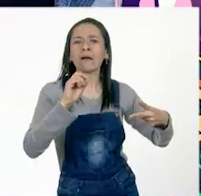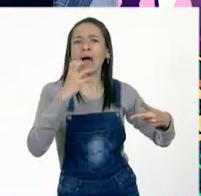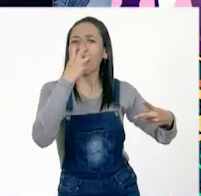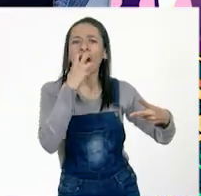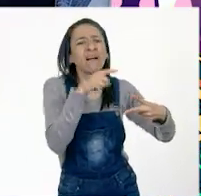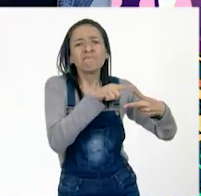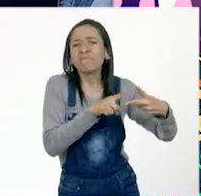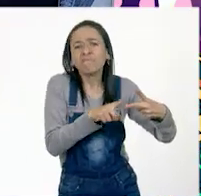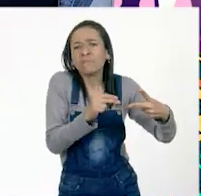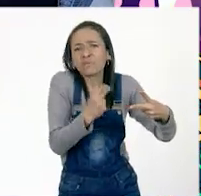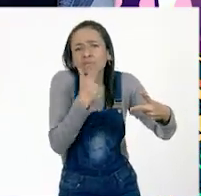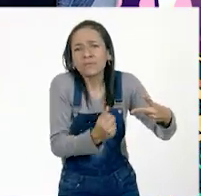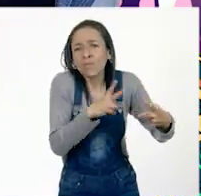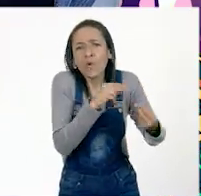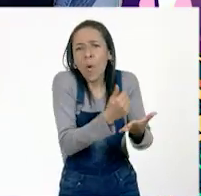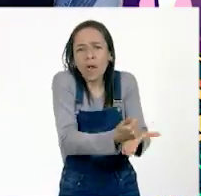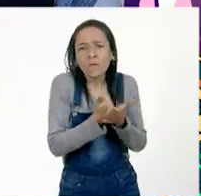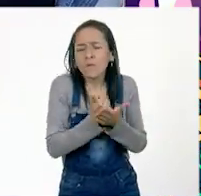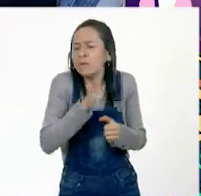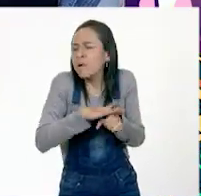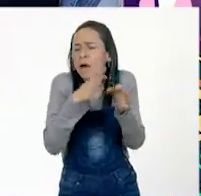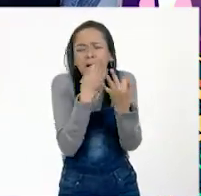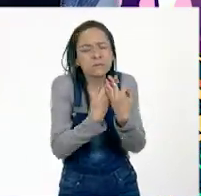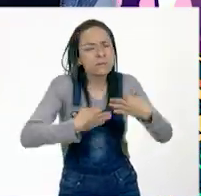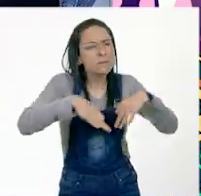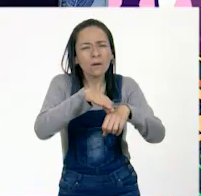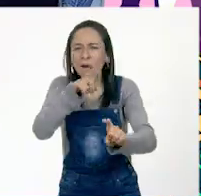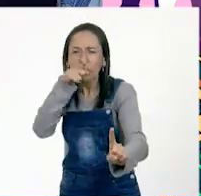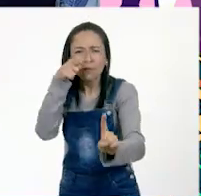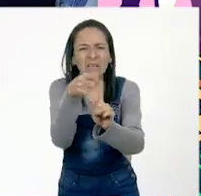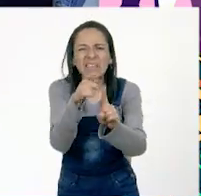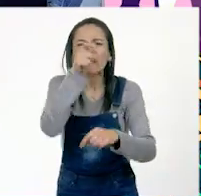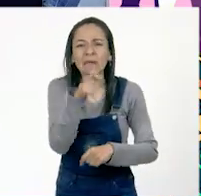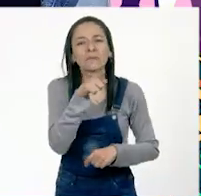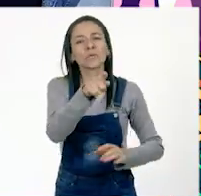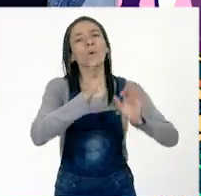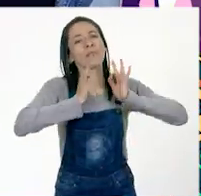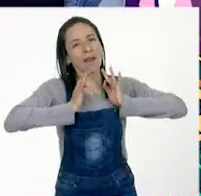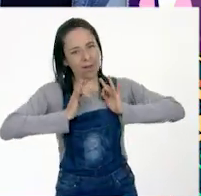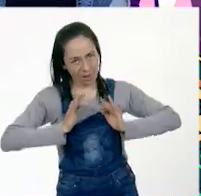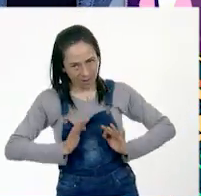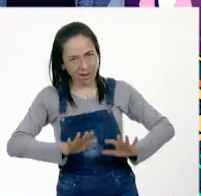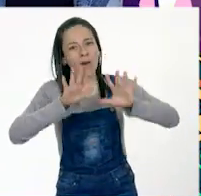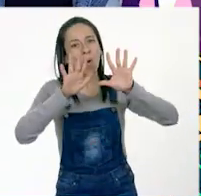mantengas la calma para no ponerte en peligro, tú ni a nosotros.